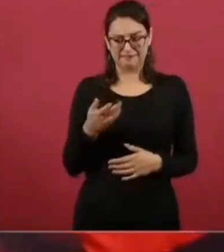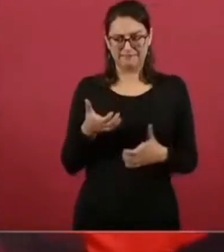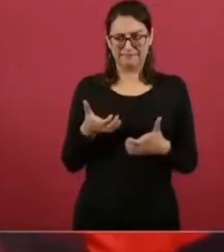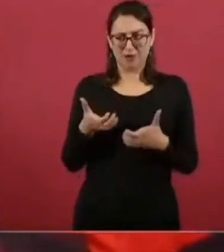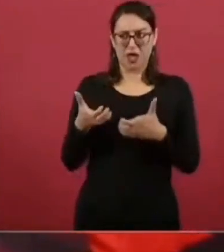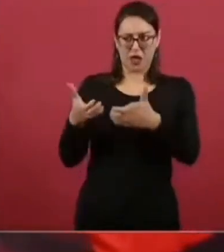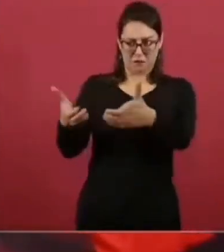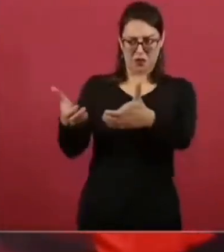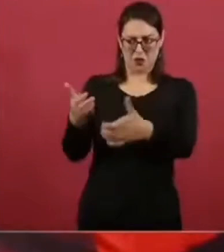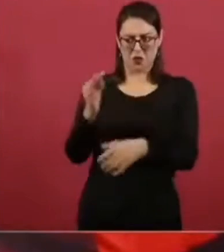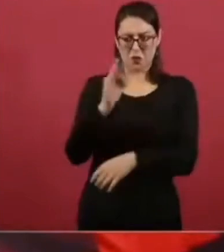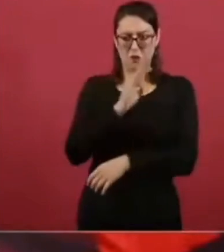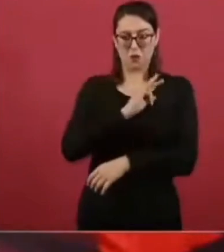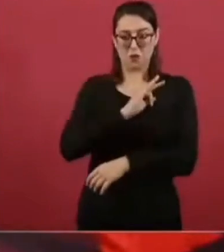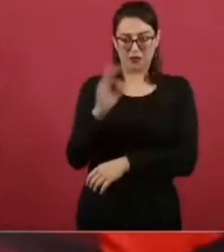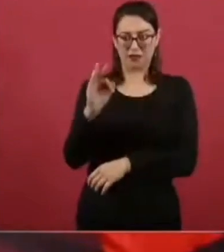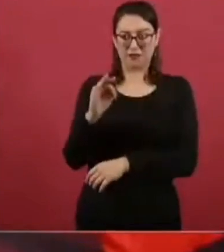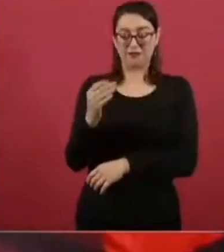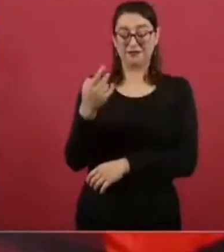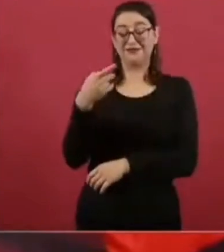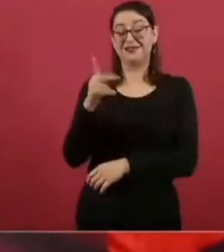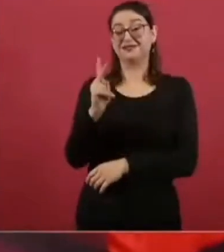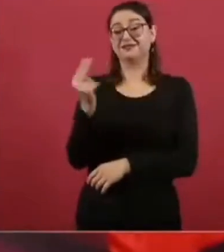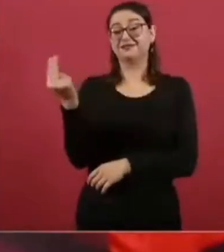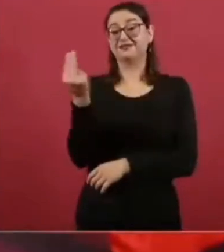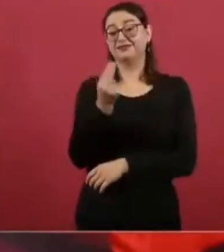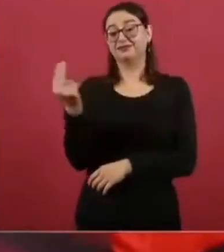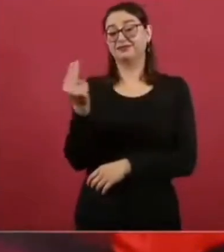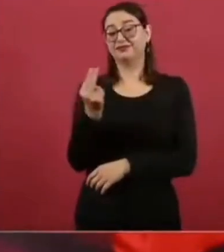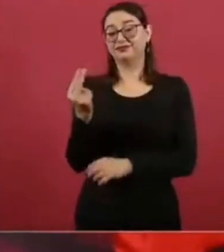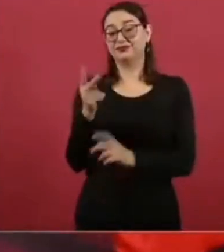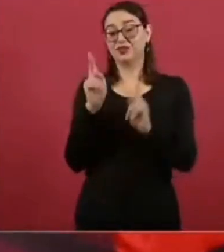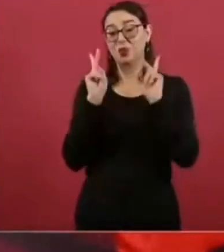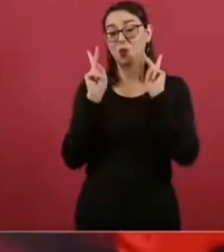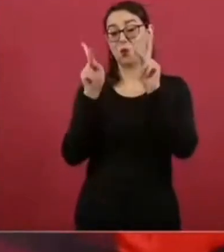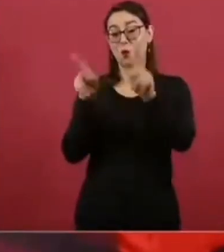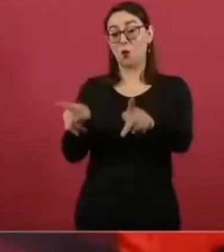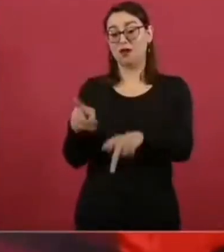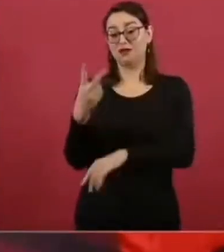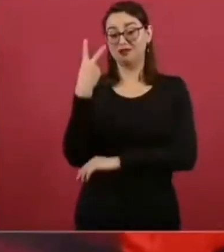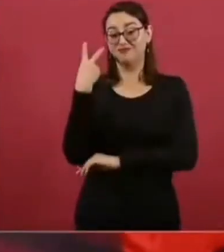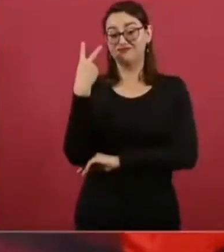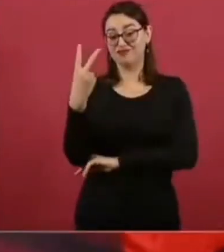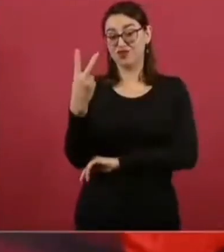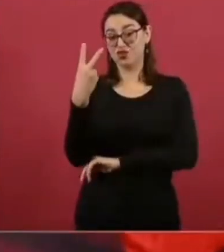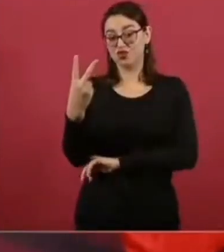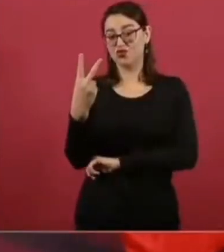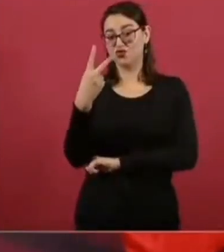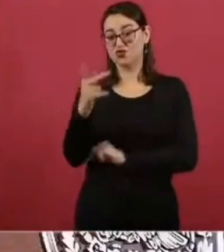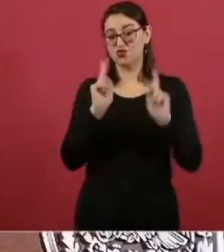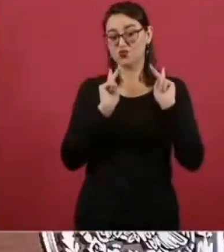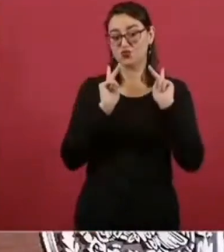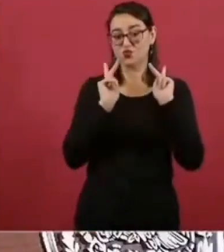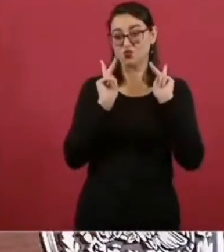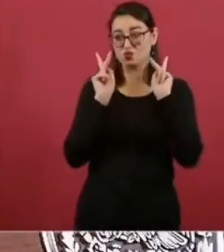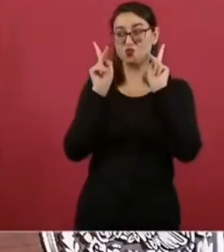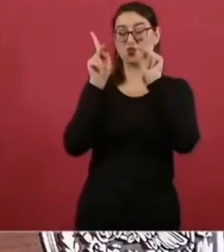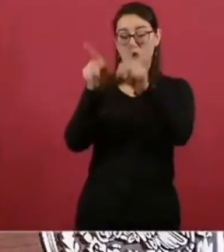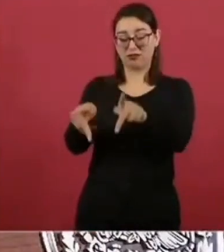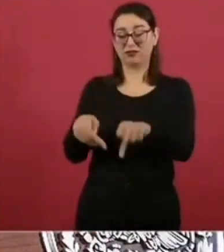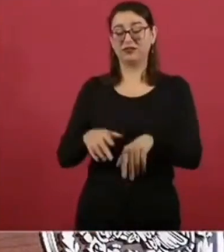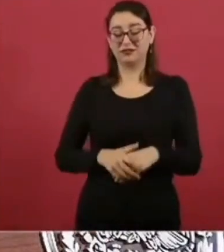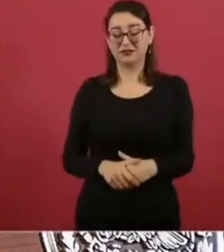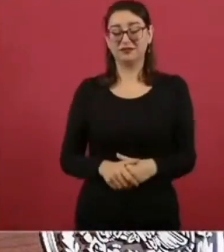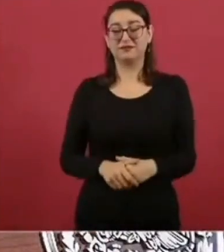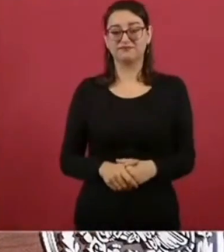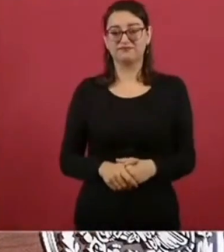para ir de Motocintla. Hay un municipio que se llama Porvenir y otros,